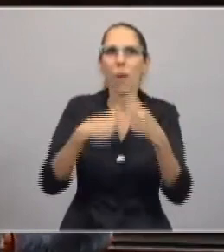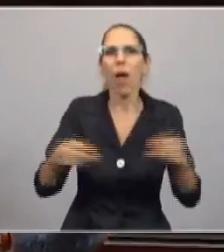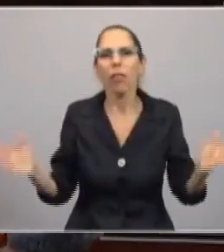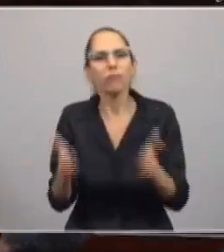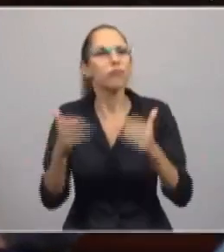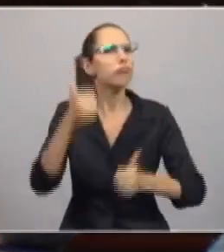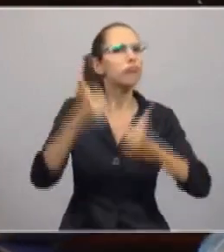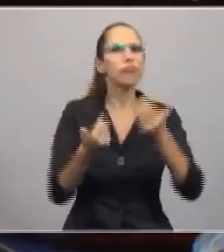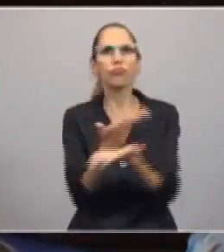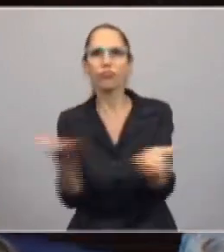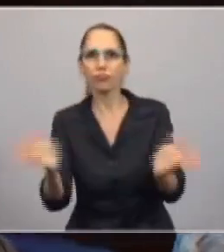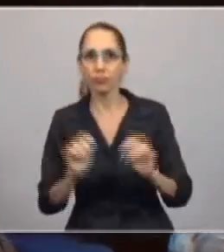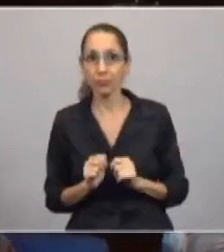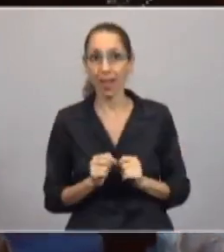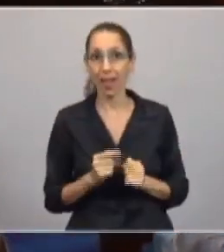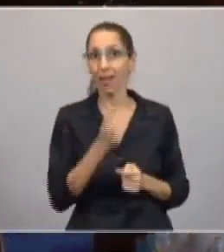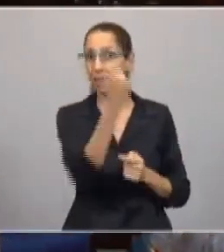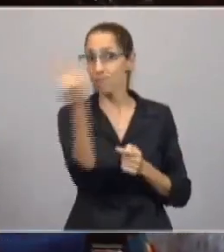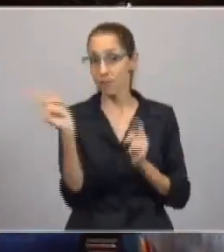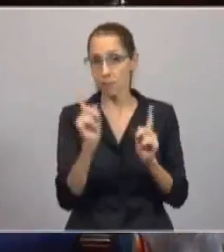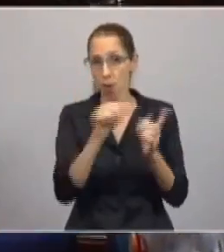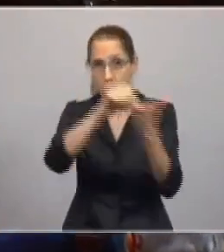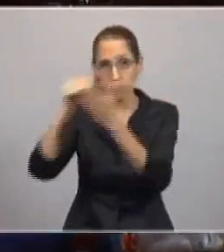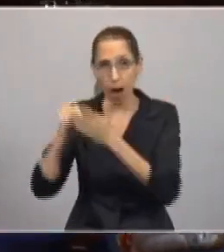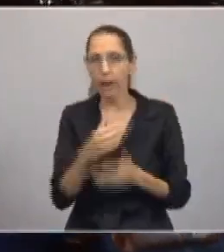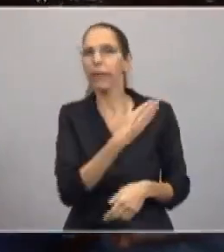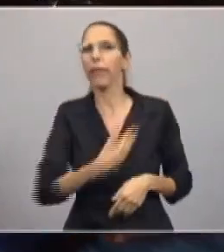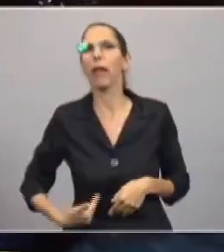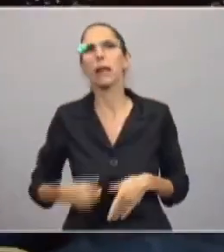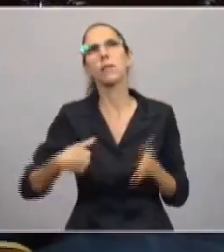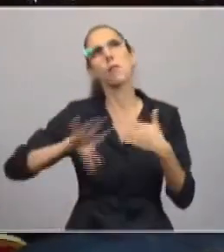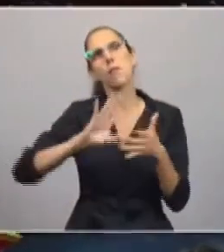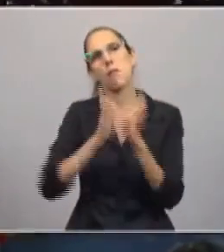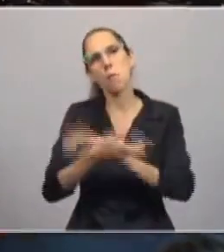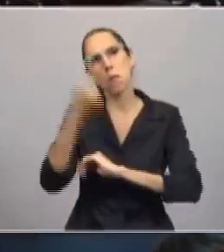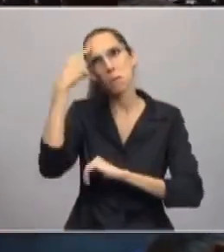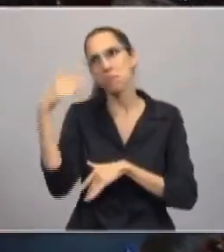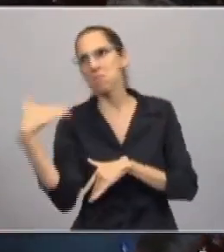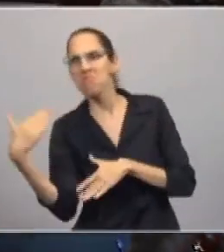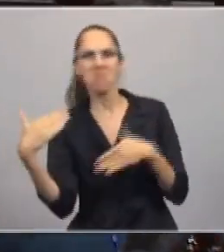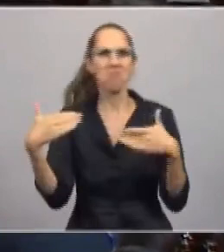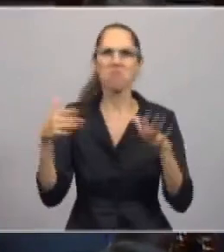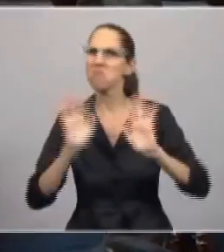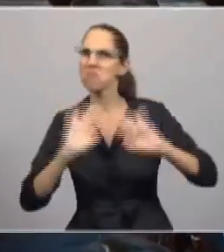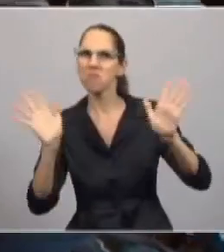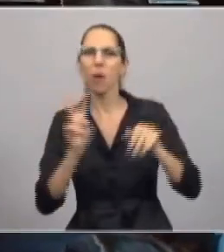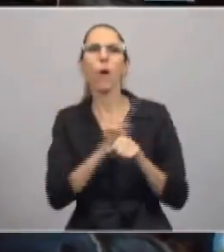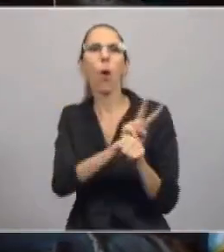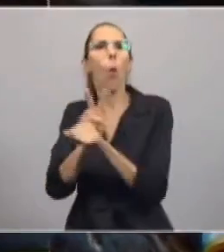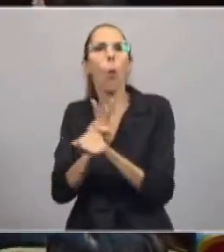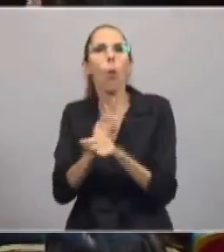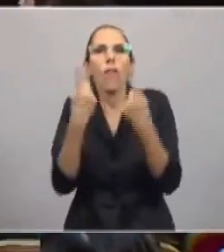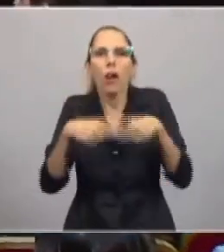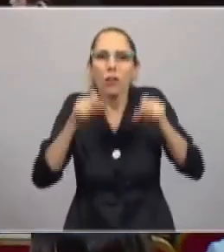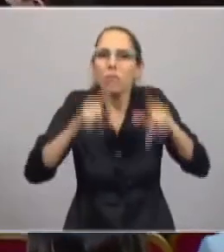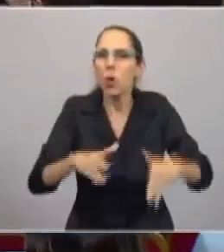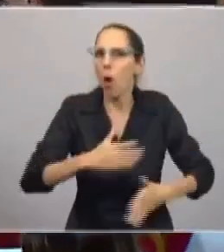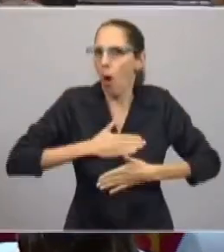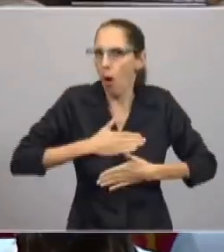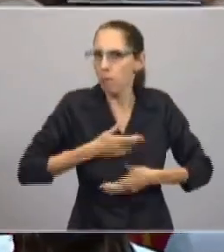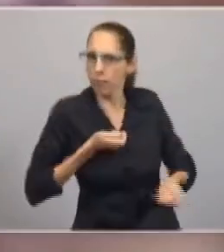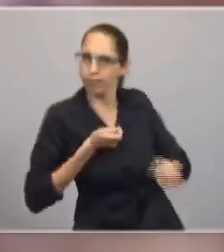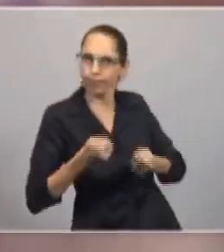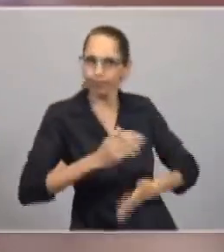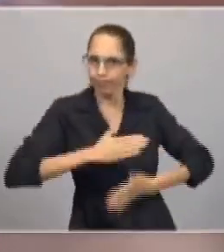competencia. Sus presidentes, ya sea más de derecha o más de izquierda, defienden la soberanía de sus países con todos los